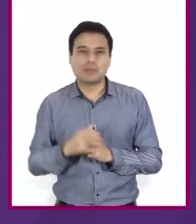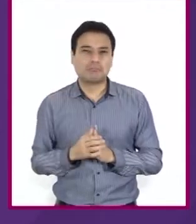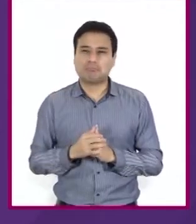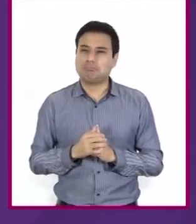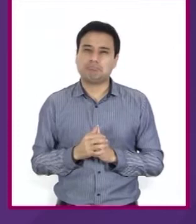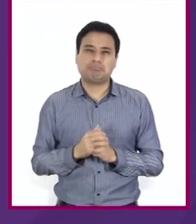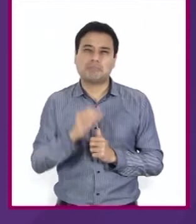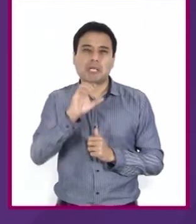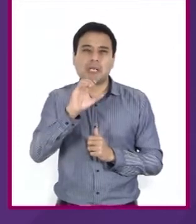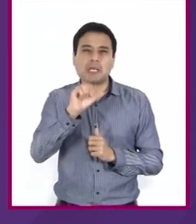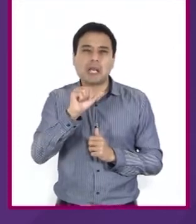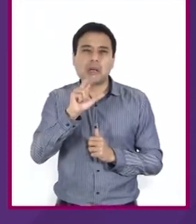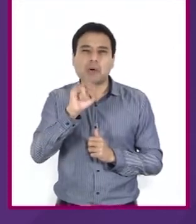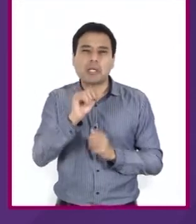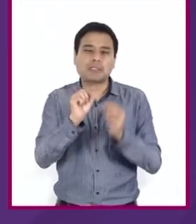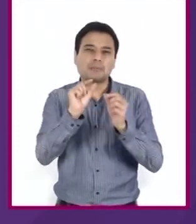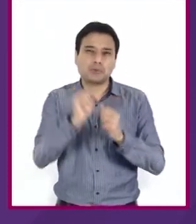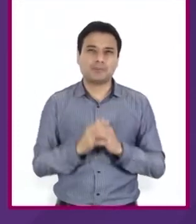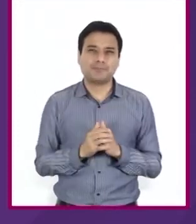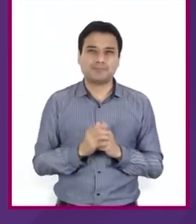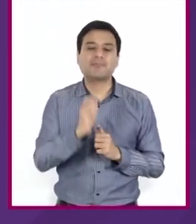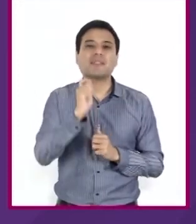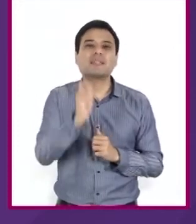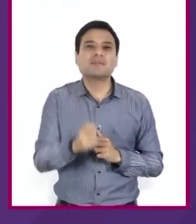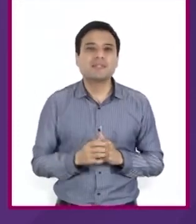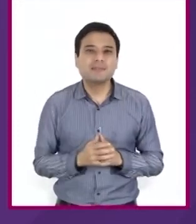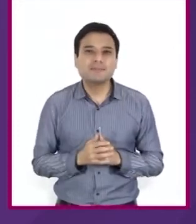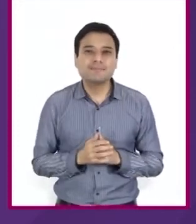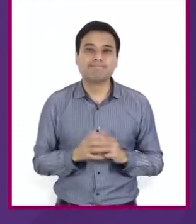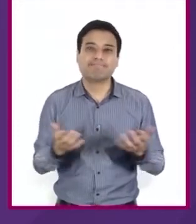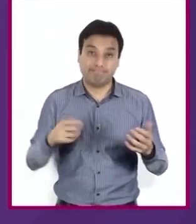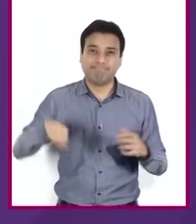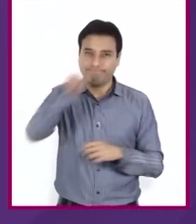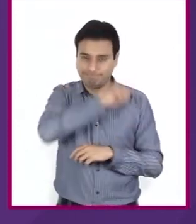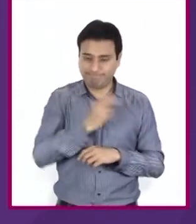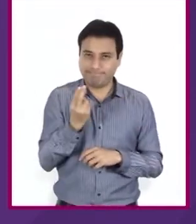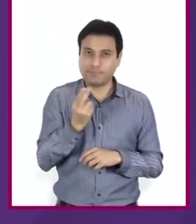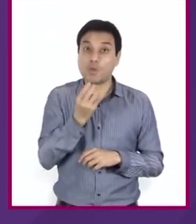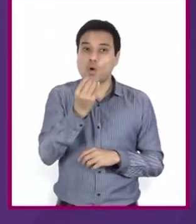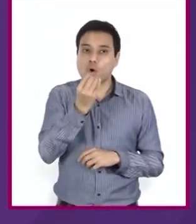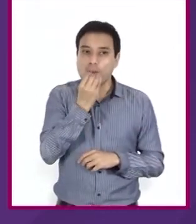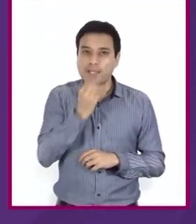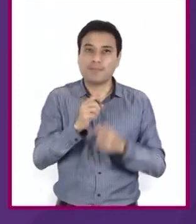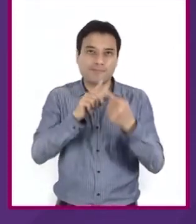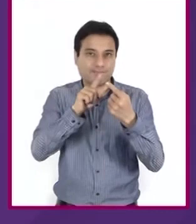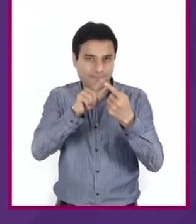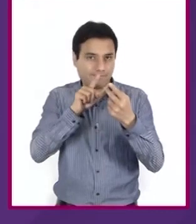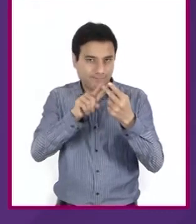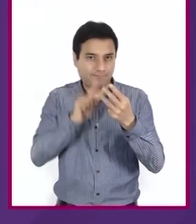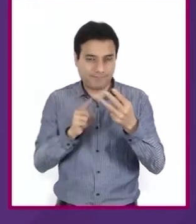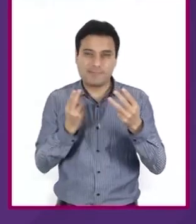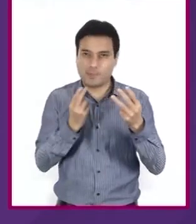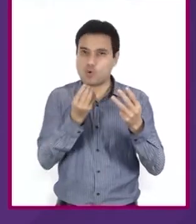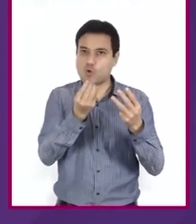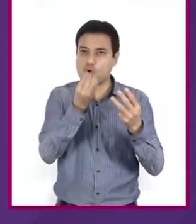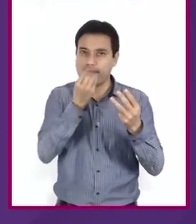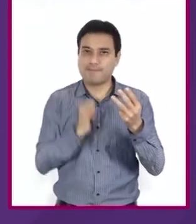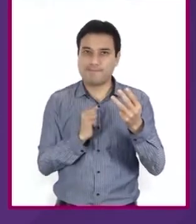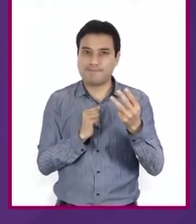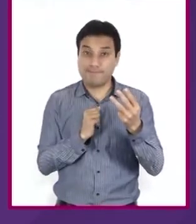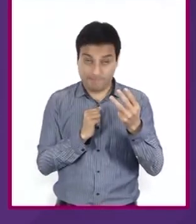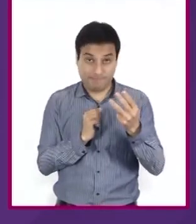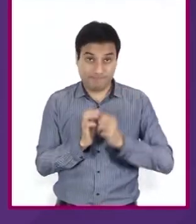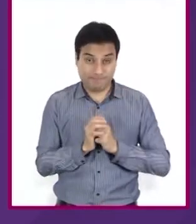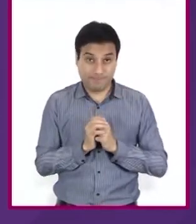4 kilocalorías. En conclusión, debemos consumir los tres tipos de nutrimentos. Consumir en su